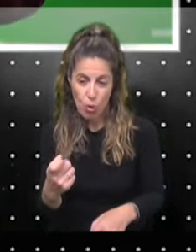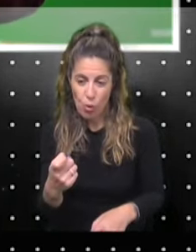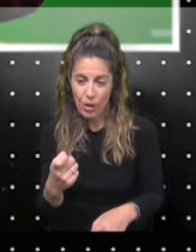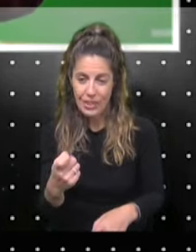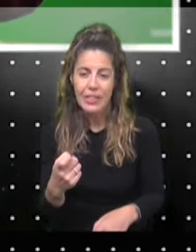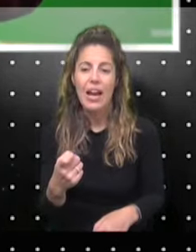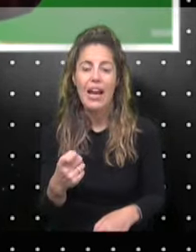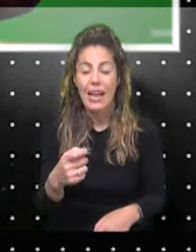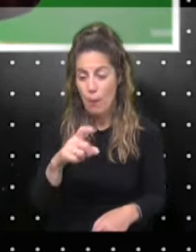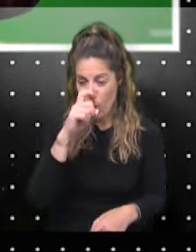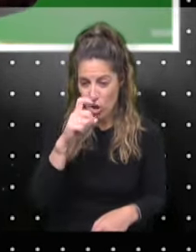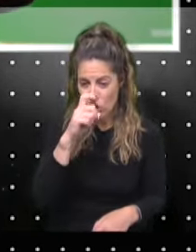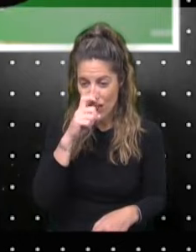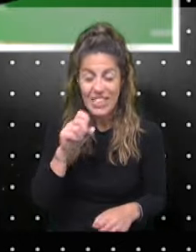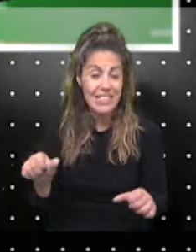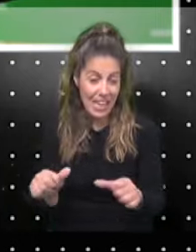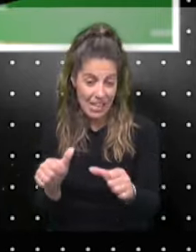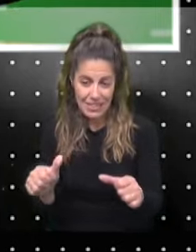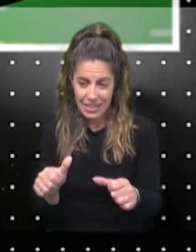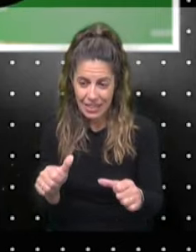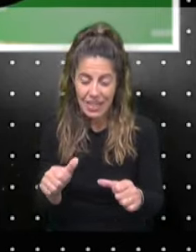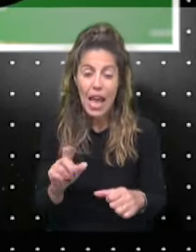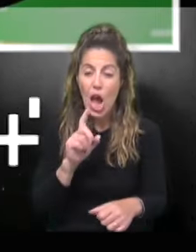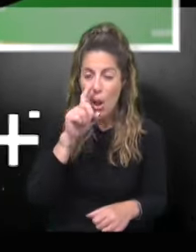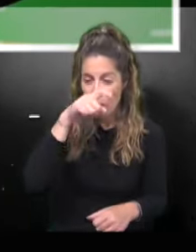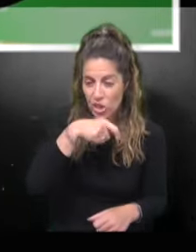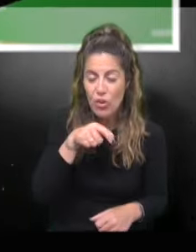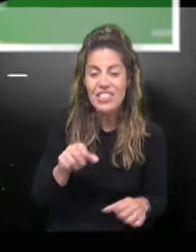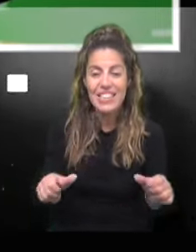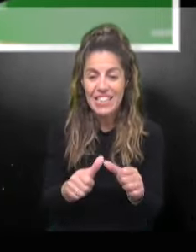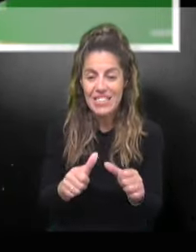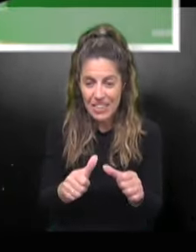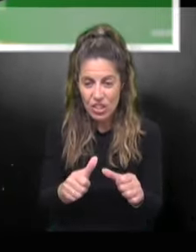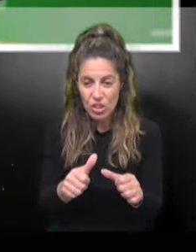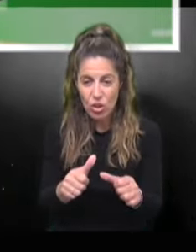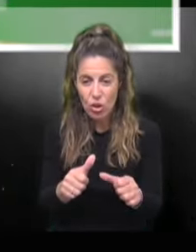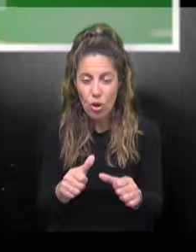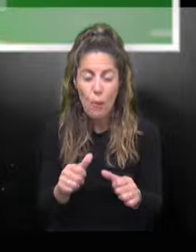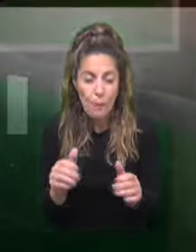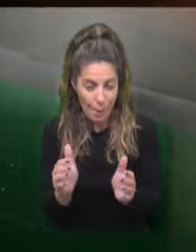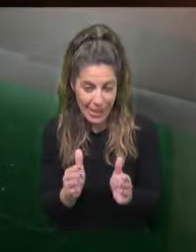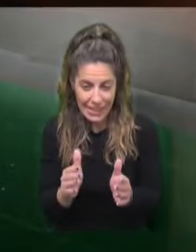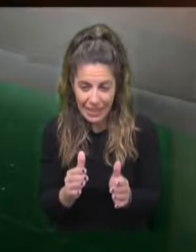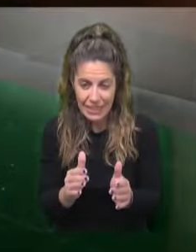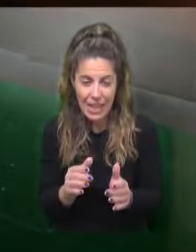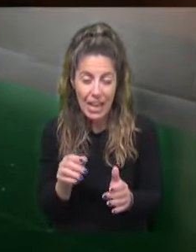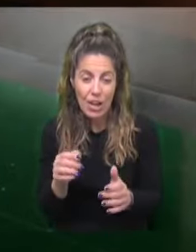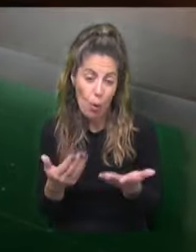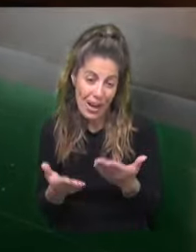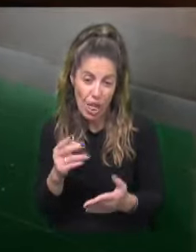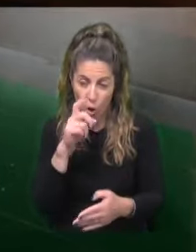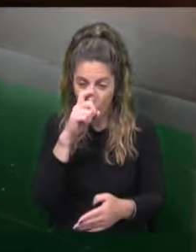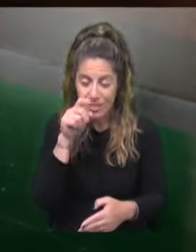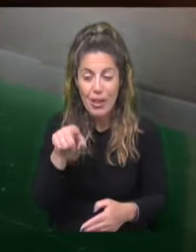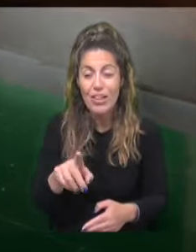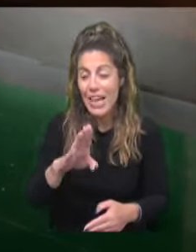en la provincia de Buenos Aires se estaba haciendo en Montevideo Esto se está haciendo creo que a una escala un poco más pequeña la que está en Buenos Aires pero ahí hay